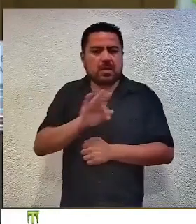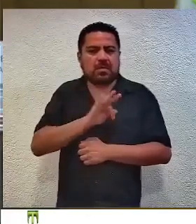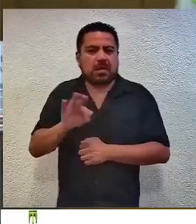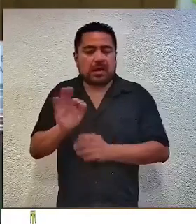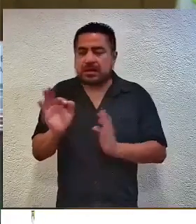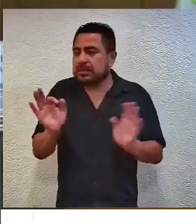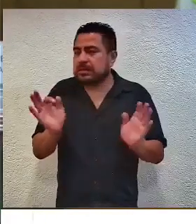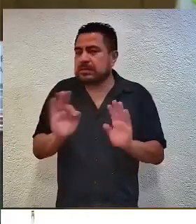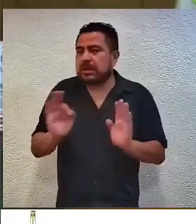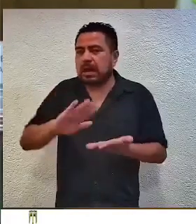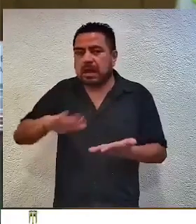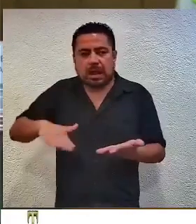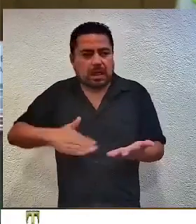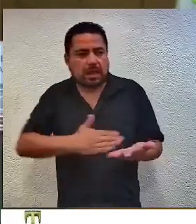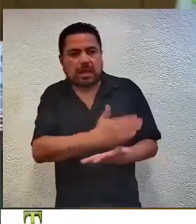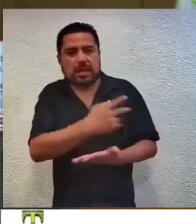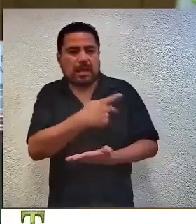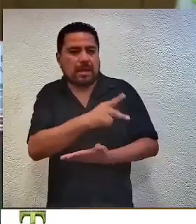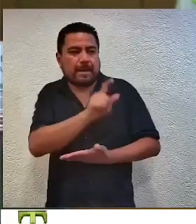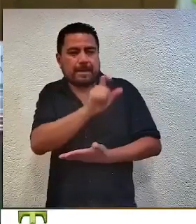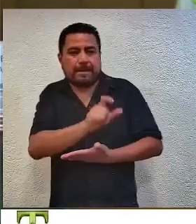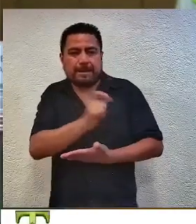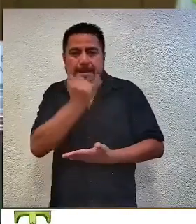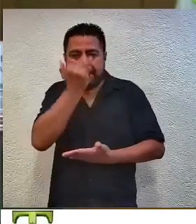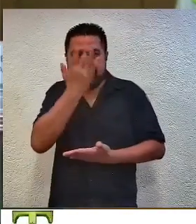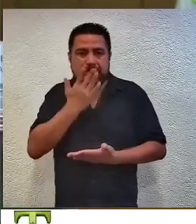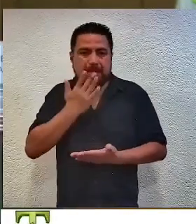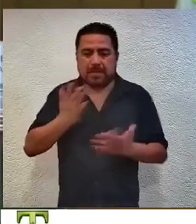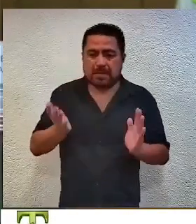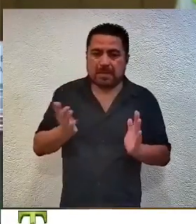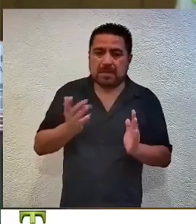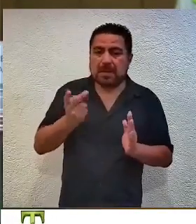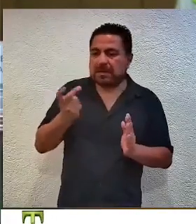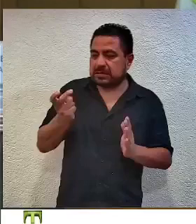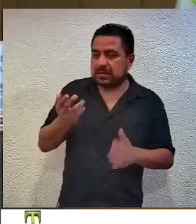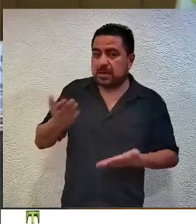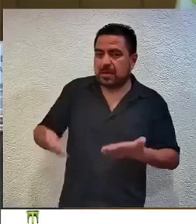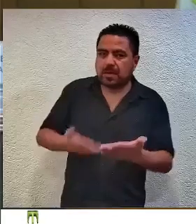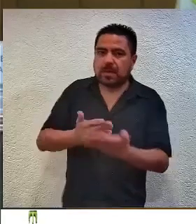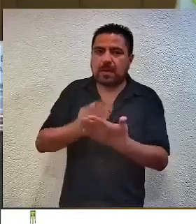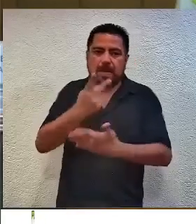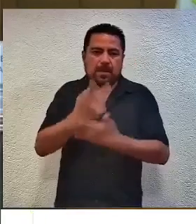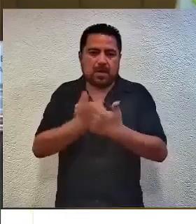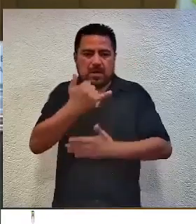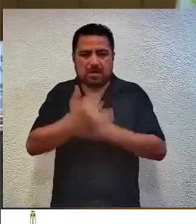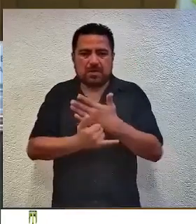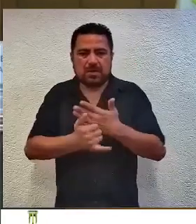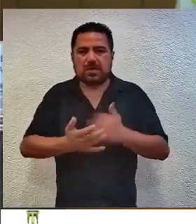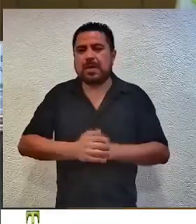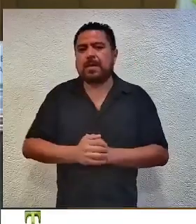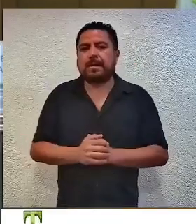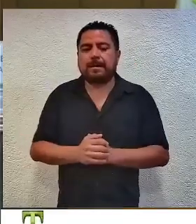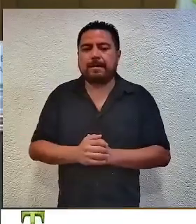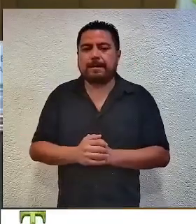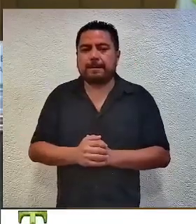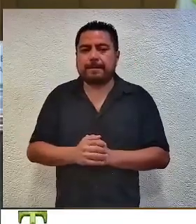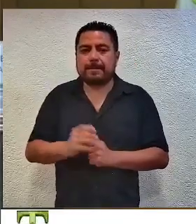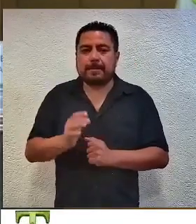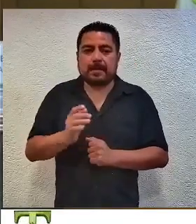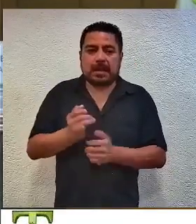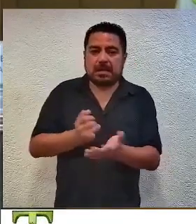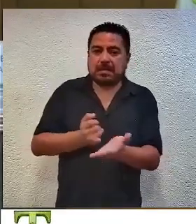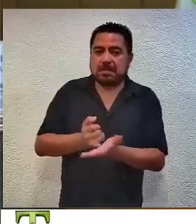posible invasión competencial. Eso es lo que propone el proyecto de resolución. Y tal